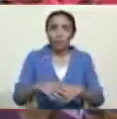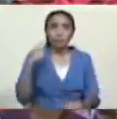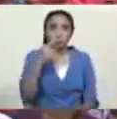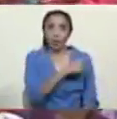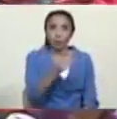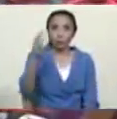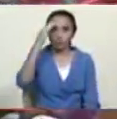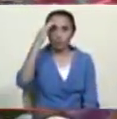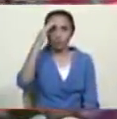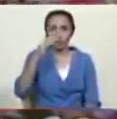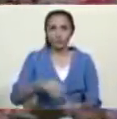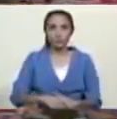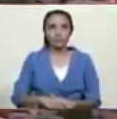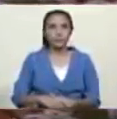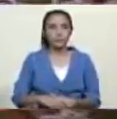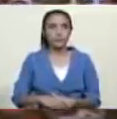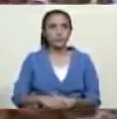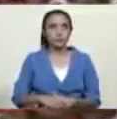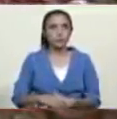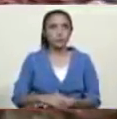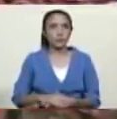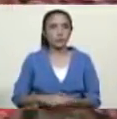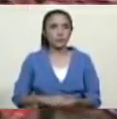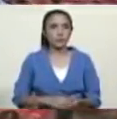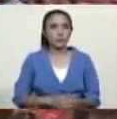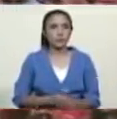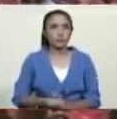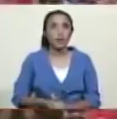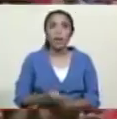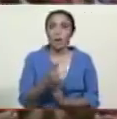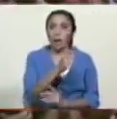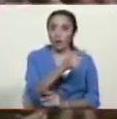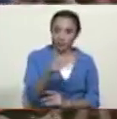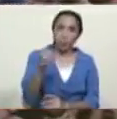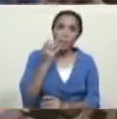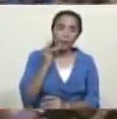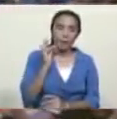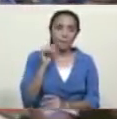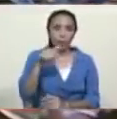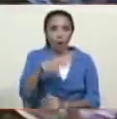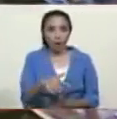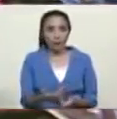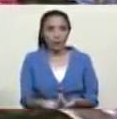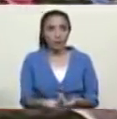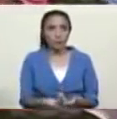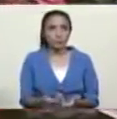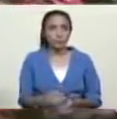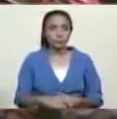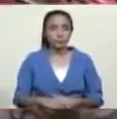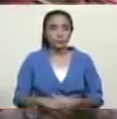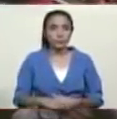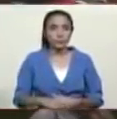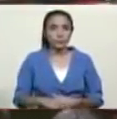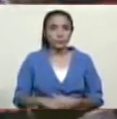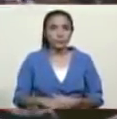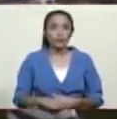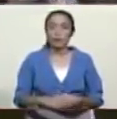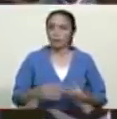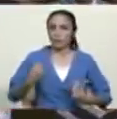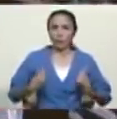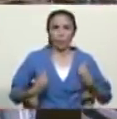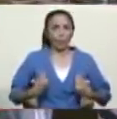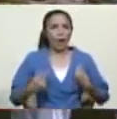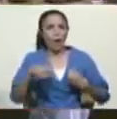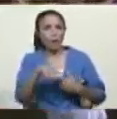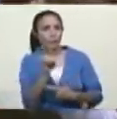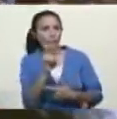hermanas, que aquí cuando se para el señor Trump y dice, estamos preocupados por Venezuela.